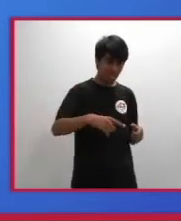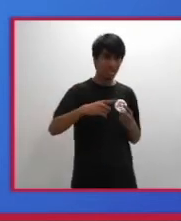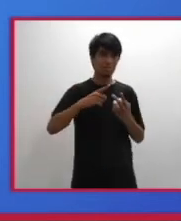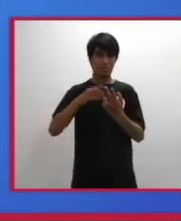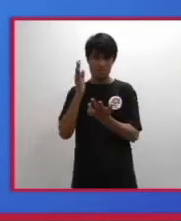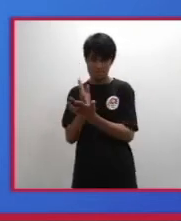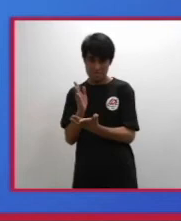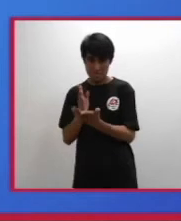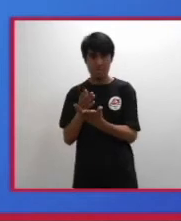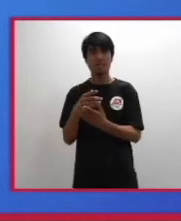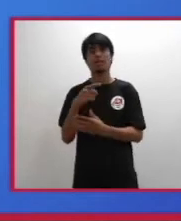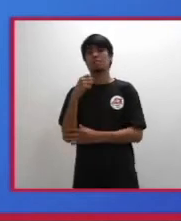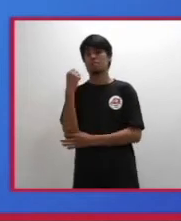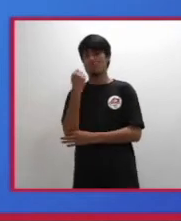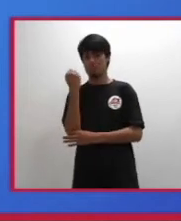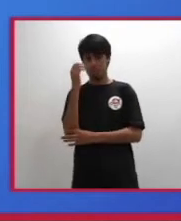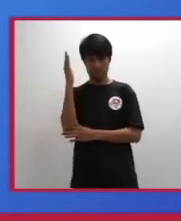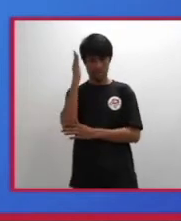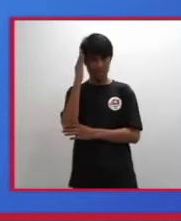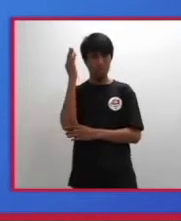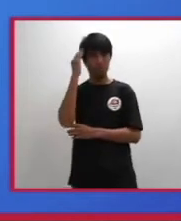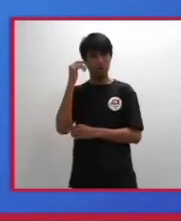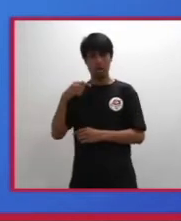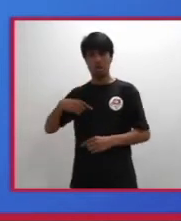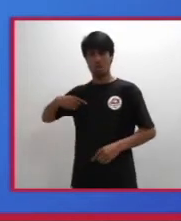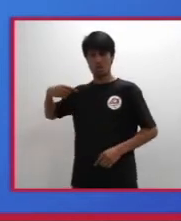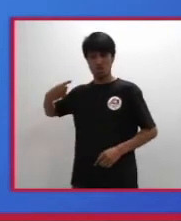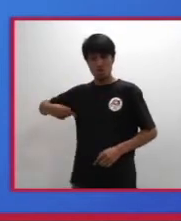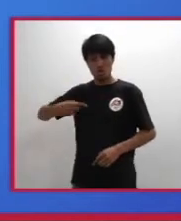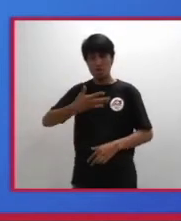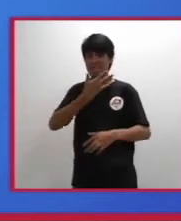trabajo varía constantemente, diariamente, entonces